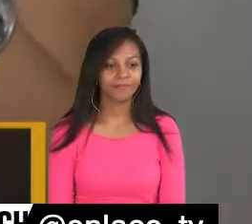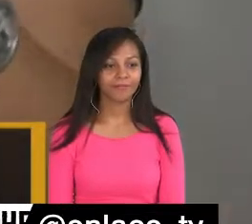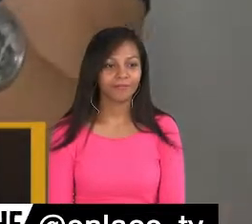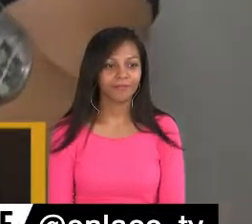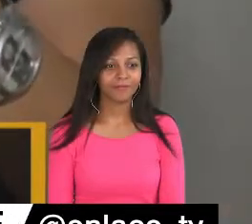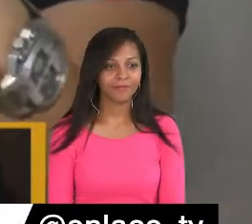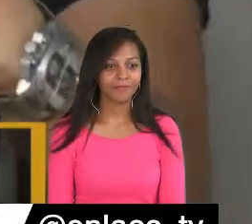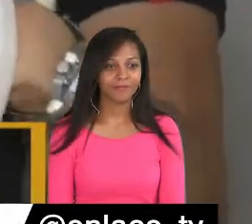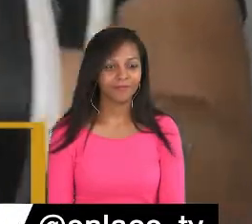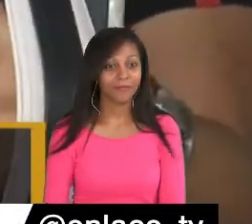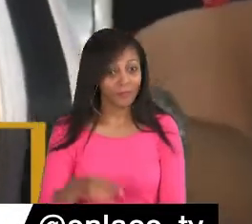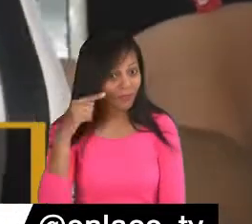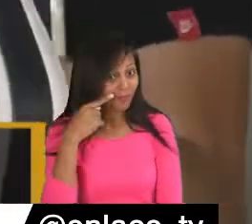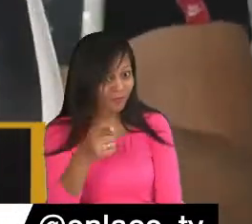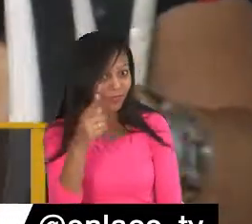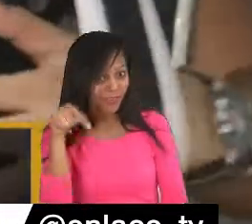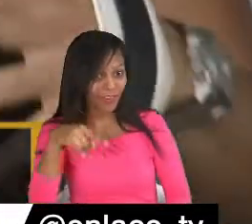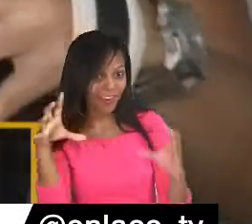esta noche, ya sabes!